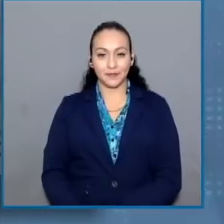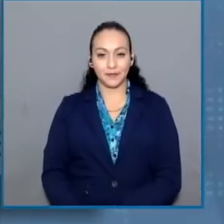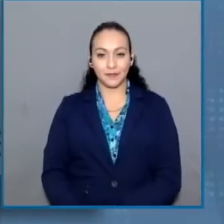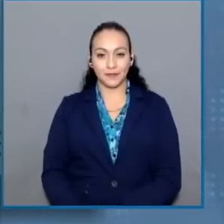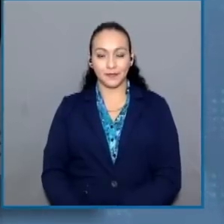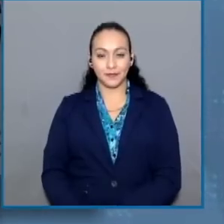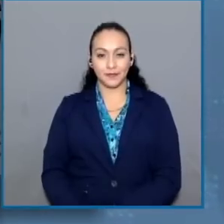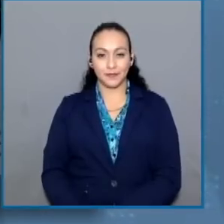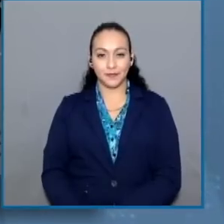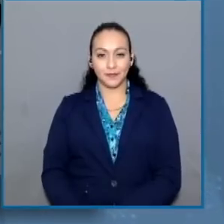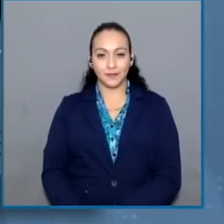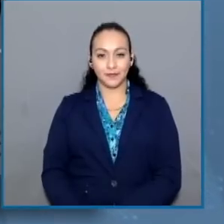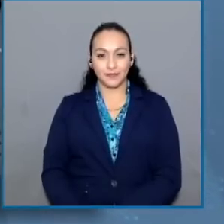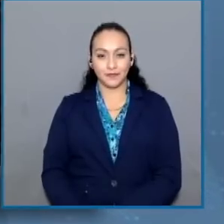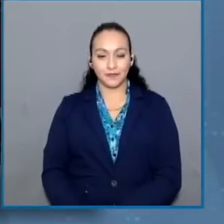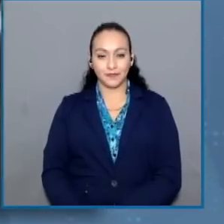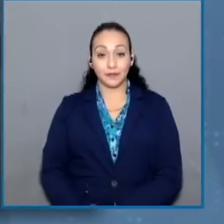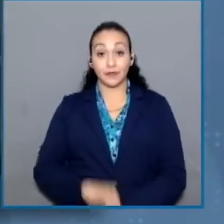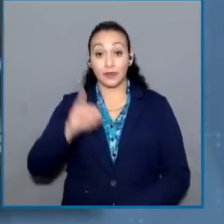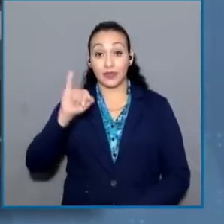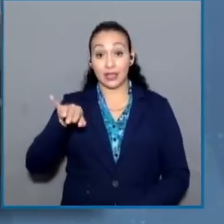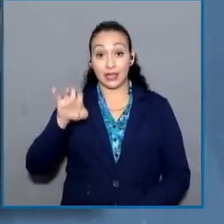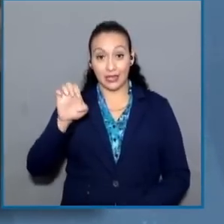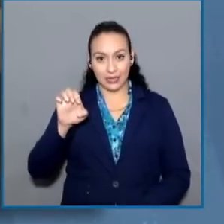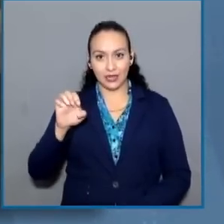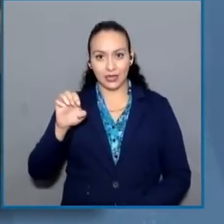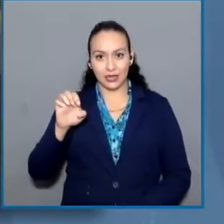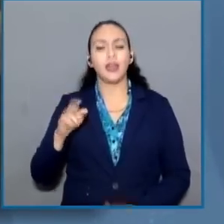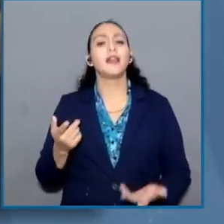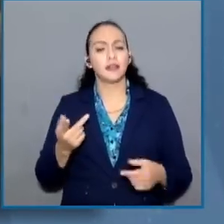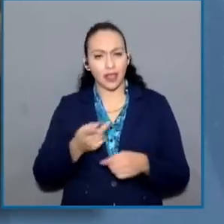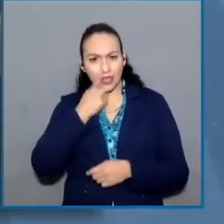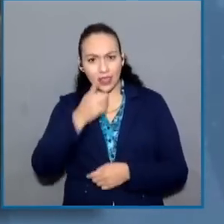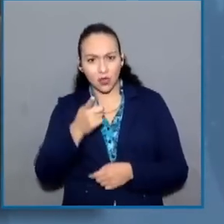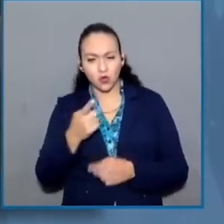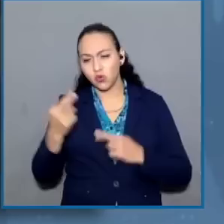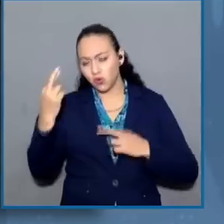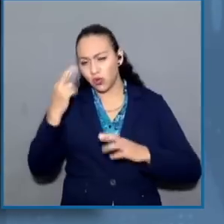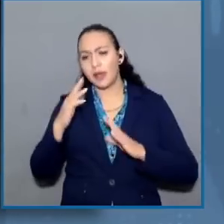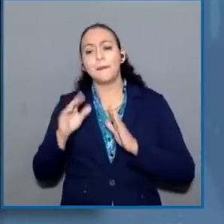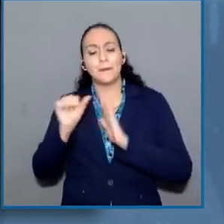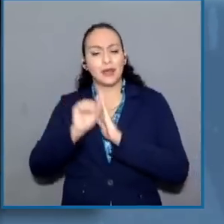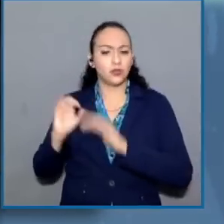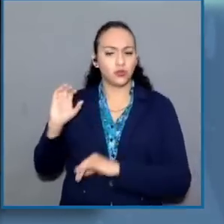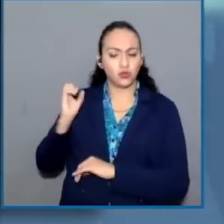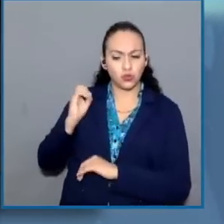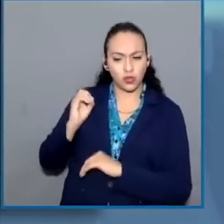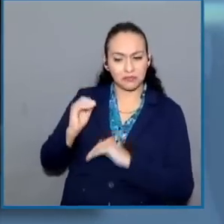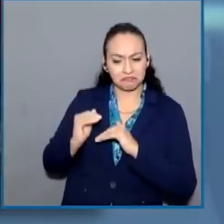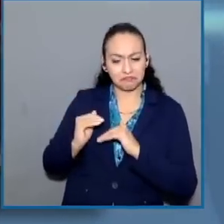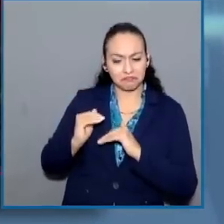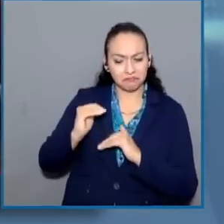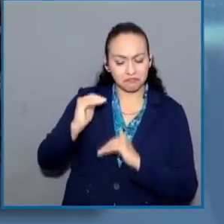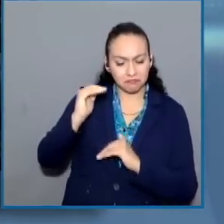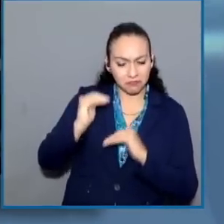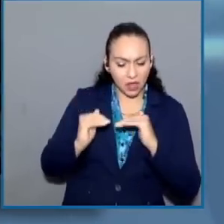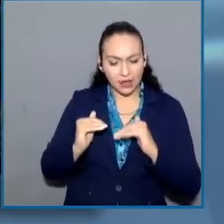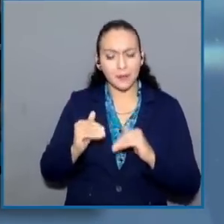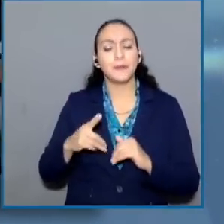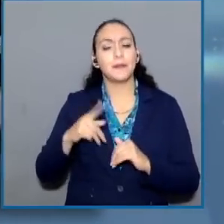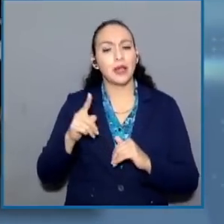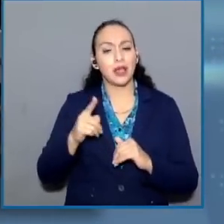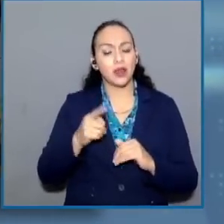El INEGI anticipa que la economía del país habría retrocedido en octubre, sumando 3 meses a la baja. El indicador oportuno de la